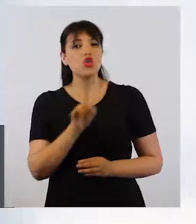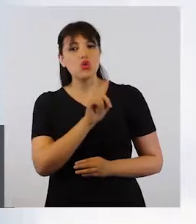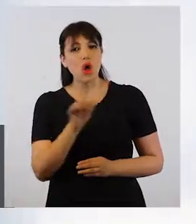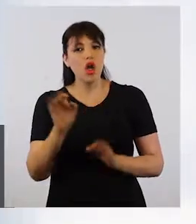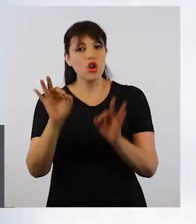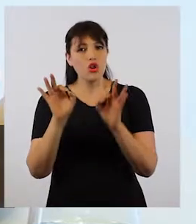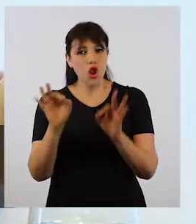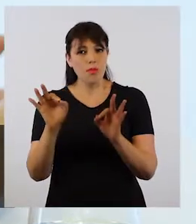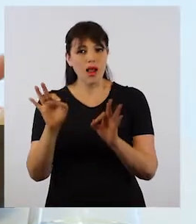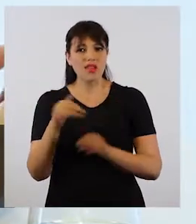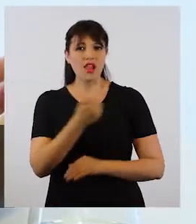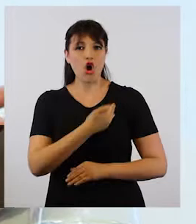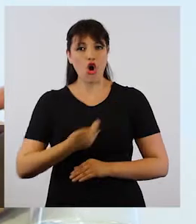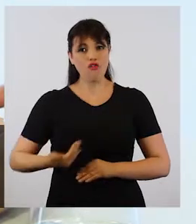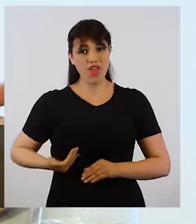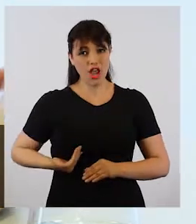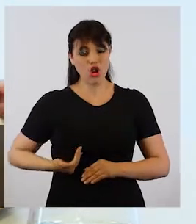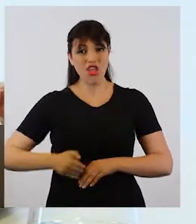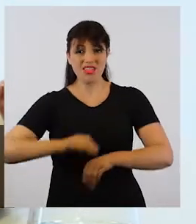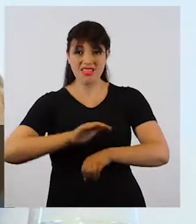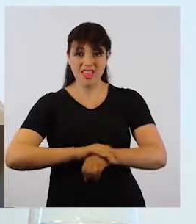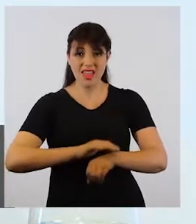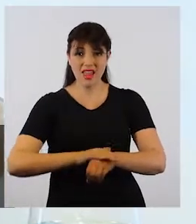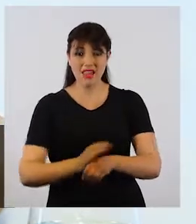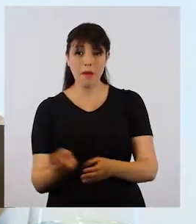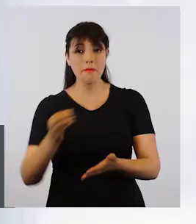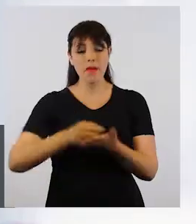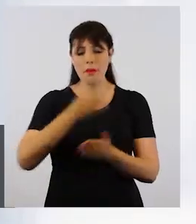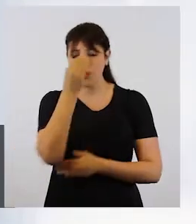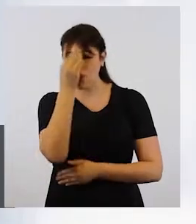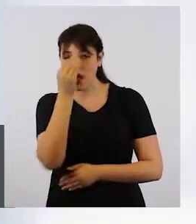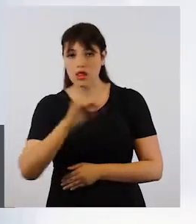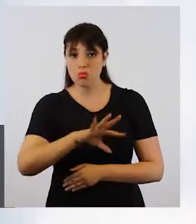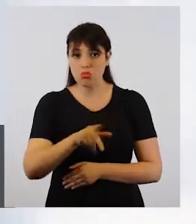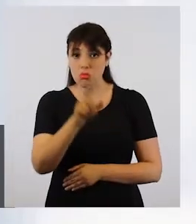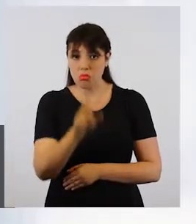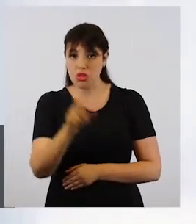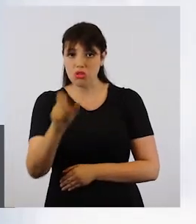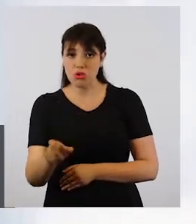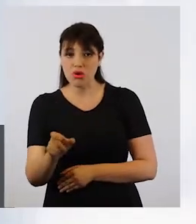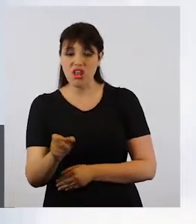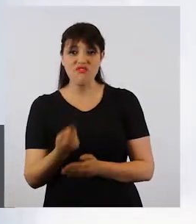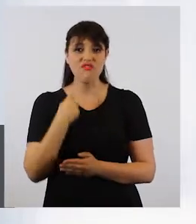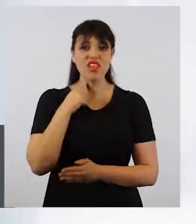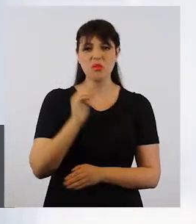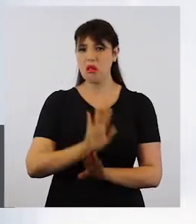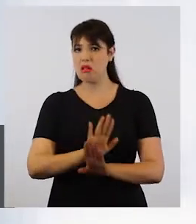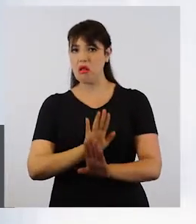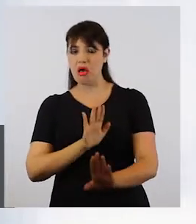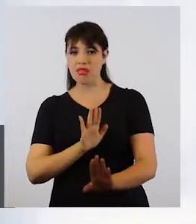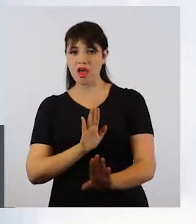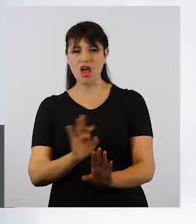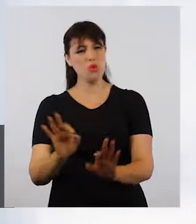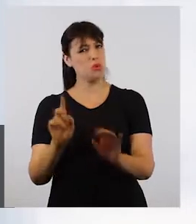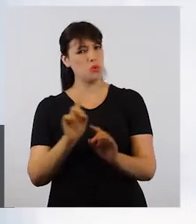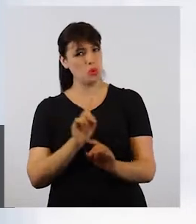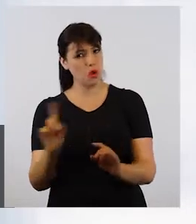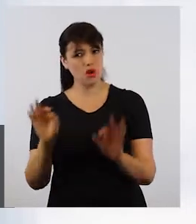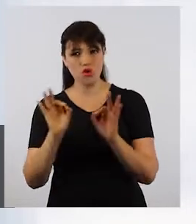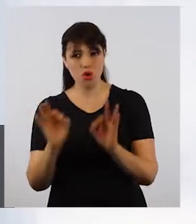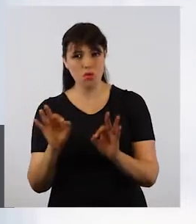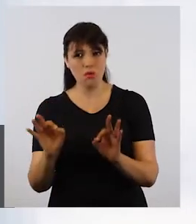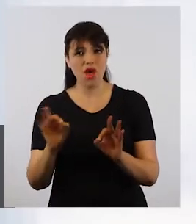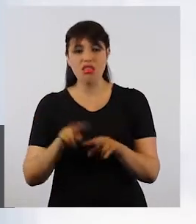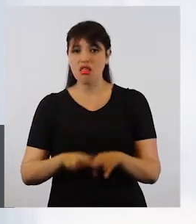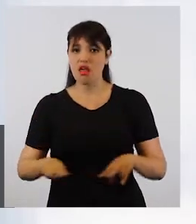es normal que este gobierno de izquierda se preocupe más de los delincuentes que de las víctimas o acaso es normal que vivamos en un país donde